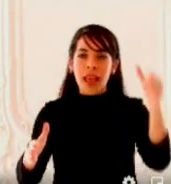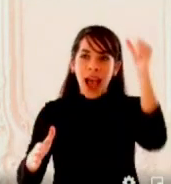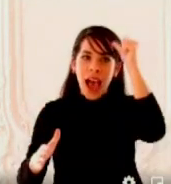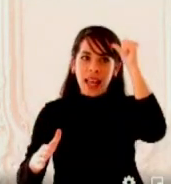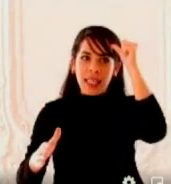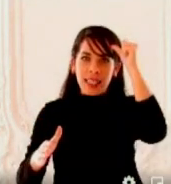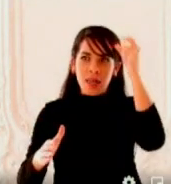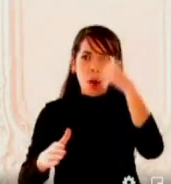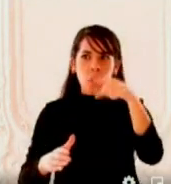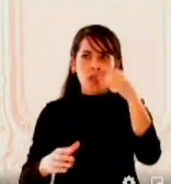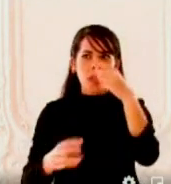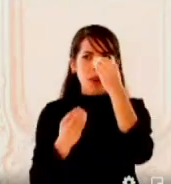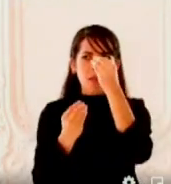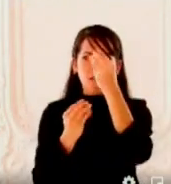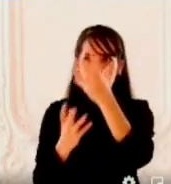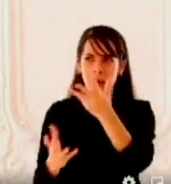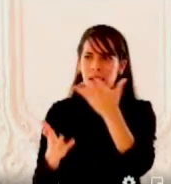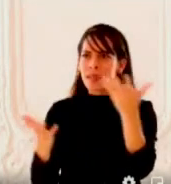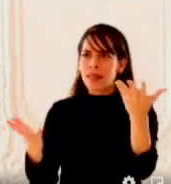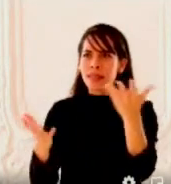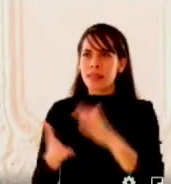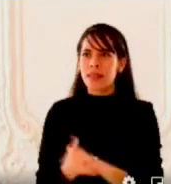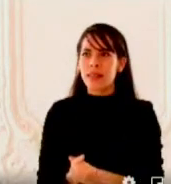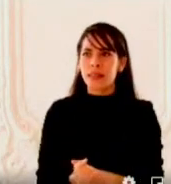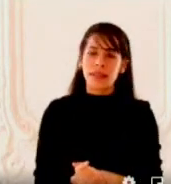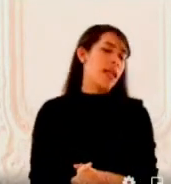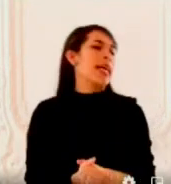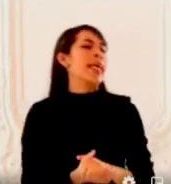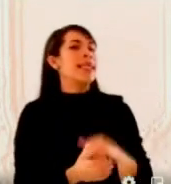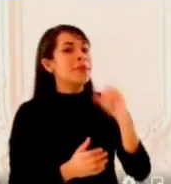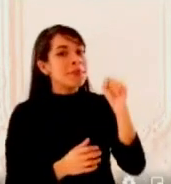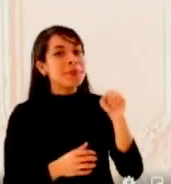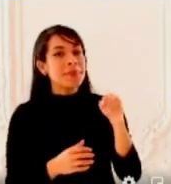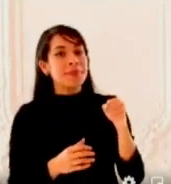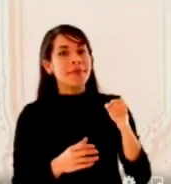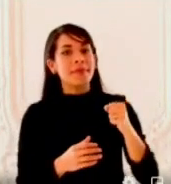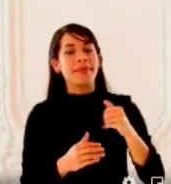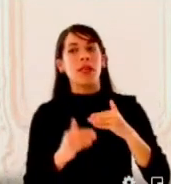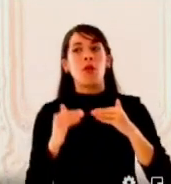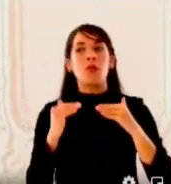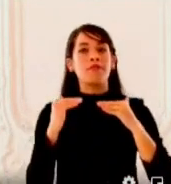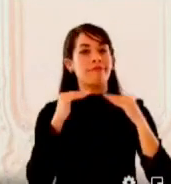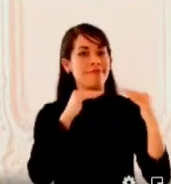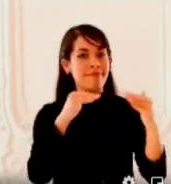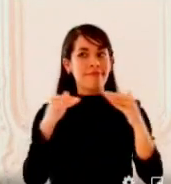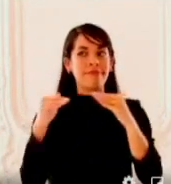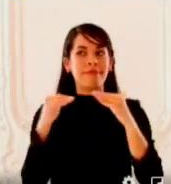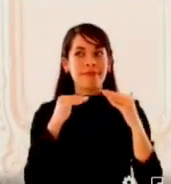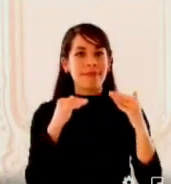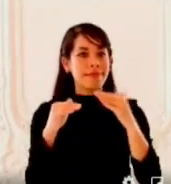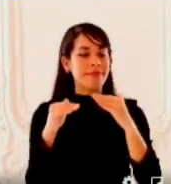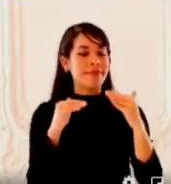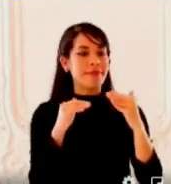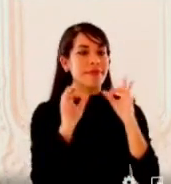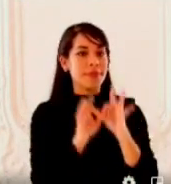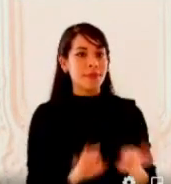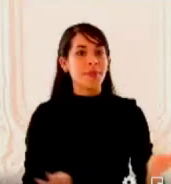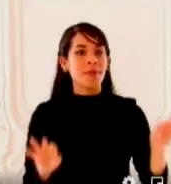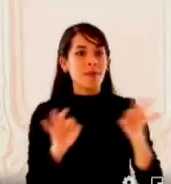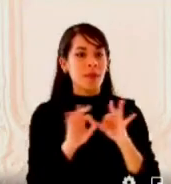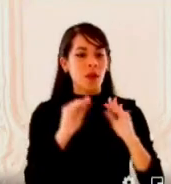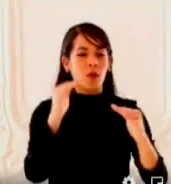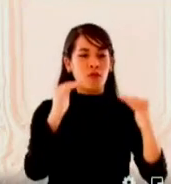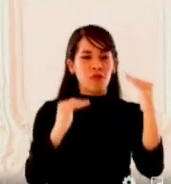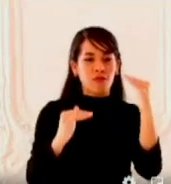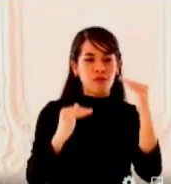negativo que pueda haber también bueno, en los otros municipios? Sí, es un balance. Que cuando tomas estas decisiones tienes que balancear diferentes